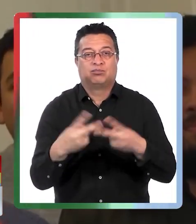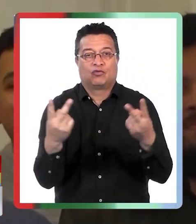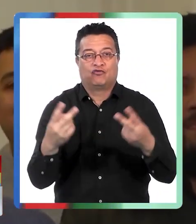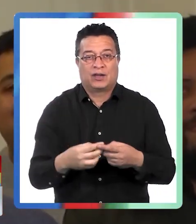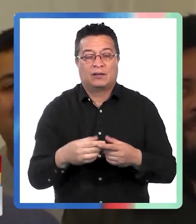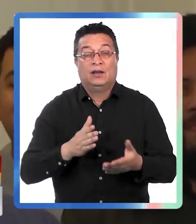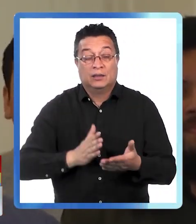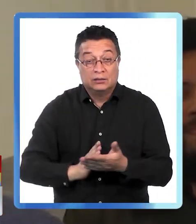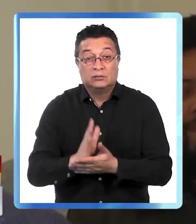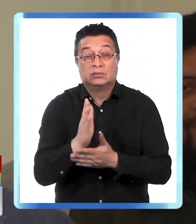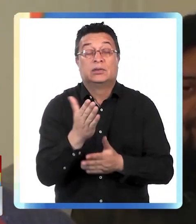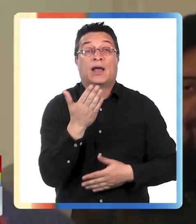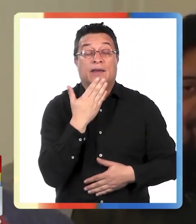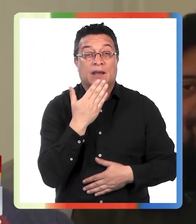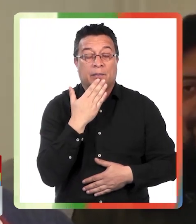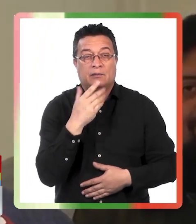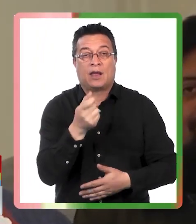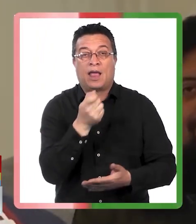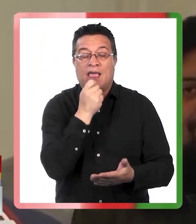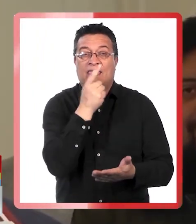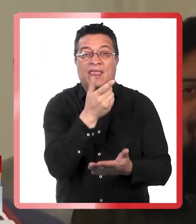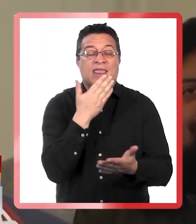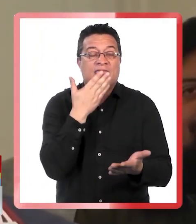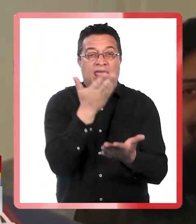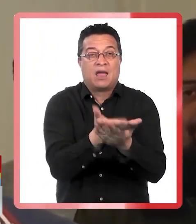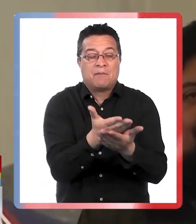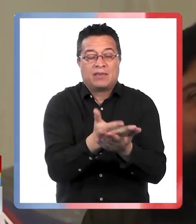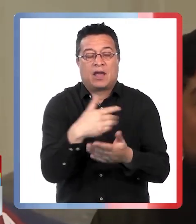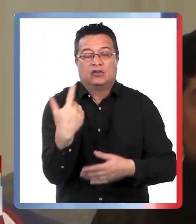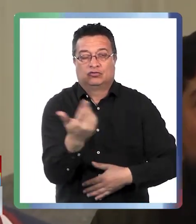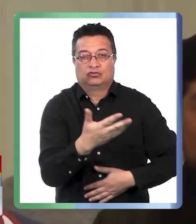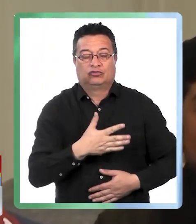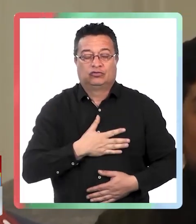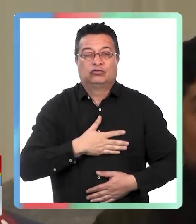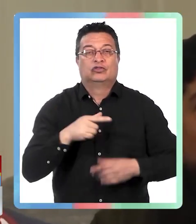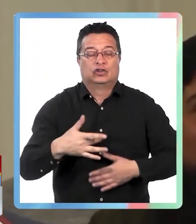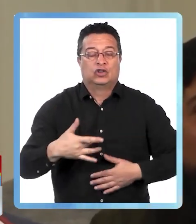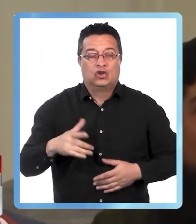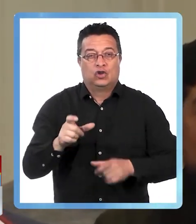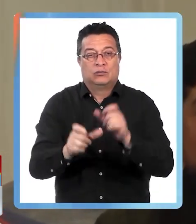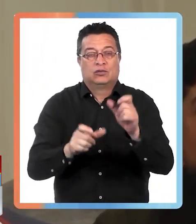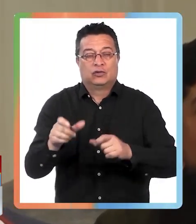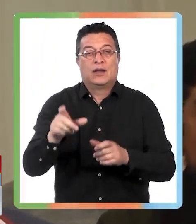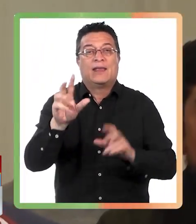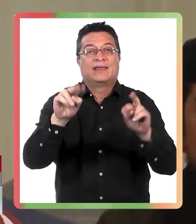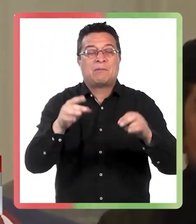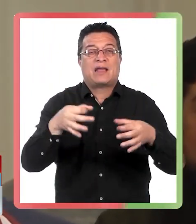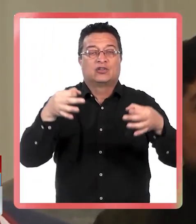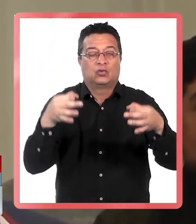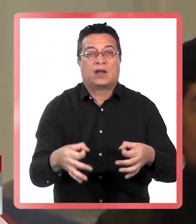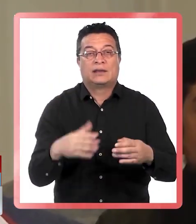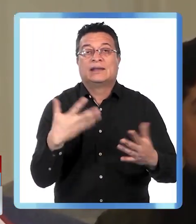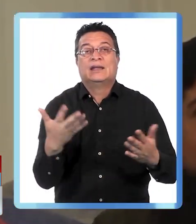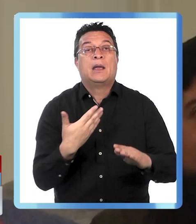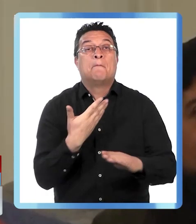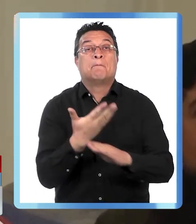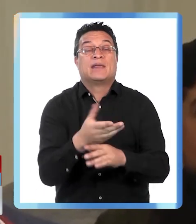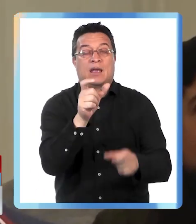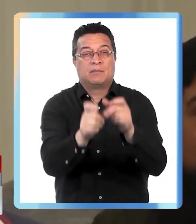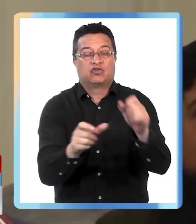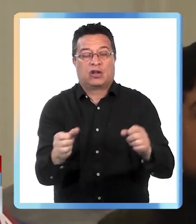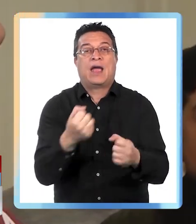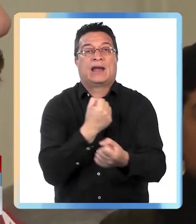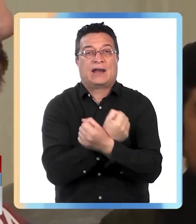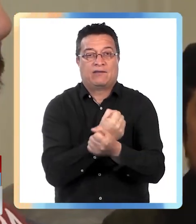pública. Partiendo también por una demanda bien sentida por toda la ciudadanía, que es en materia de seguridad. ¿Qué es lo que más pide la